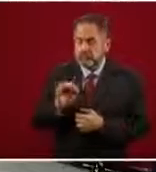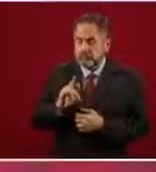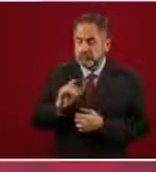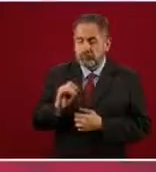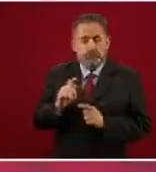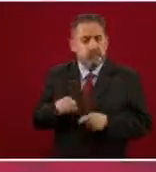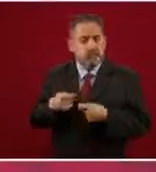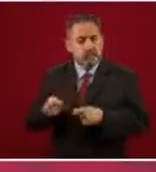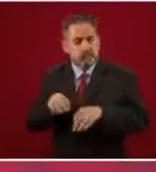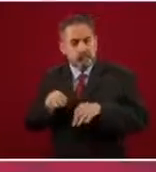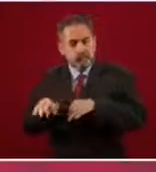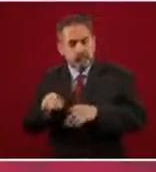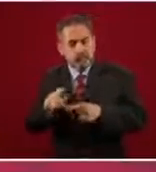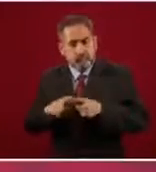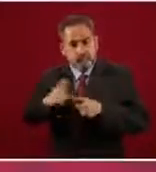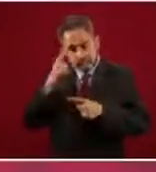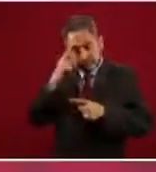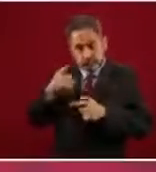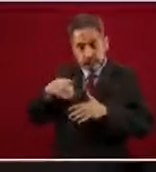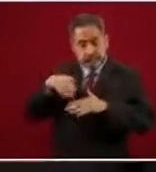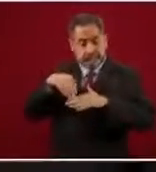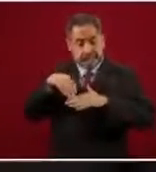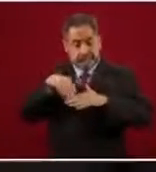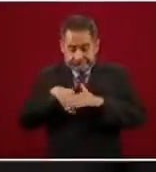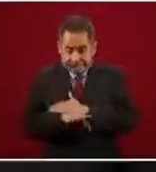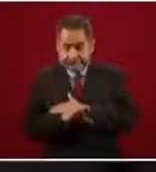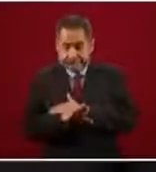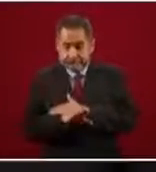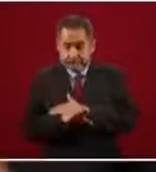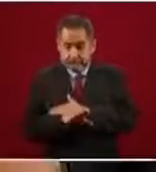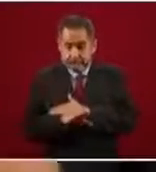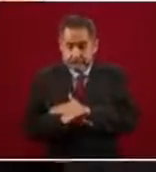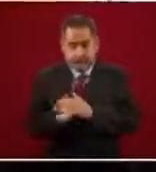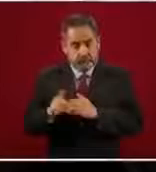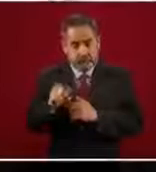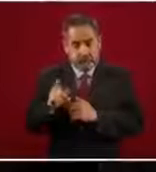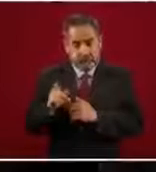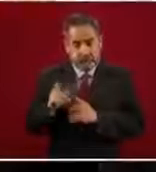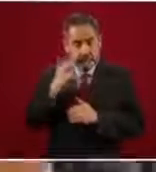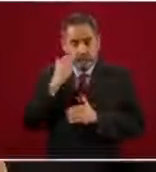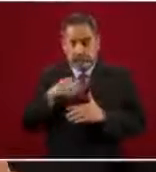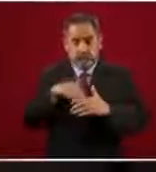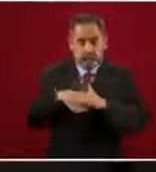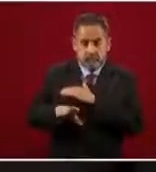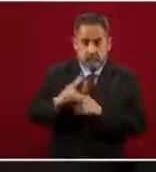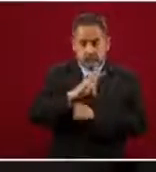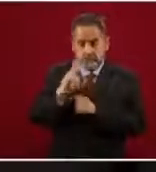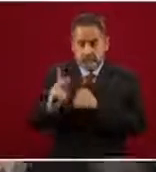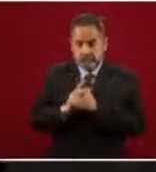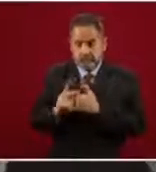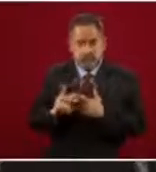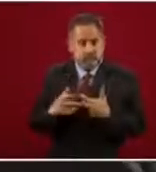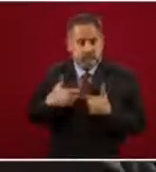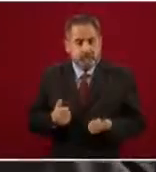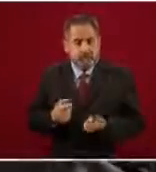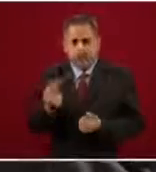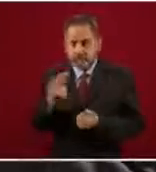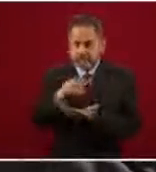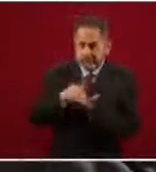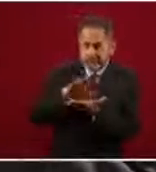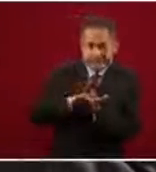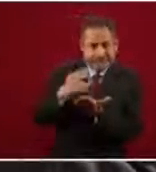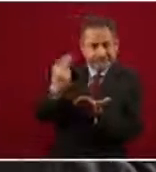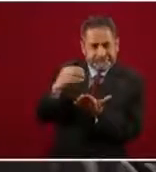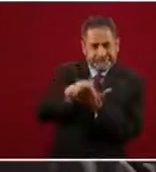trabajo y para ingresar, si tú quieres ingresar a un país, Yo lo entiendo. necesitas